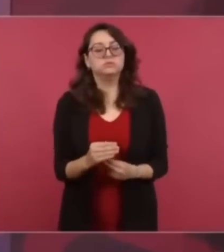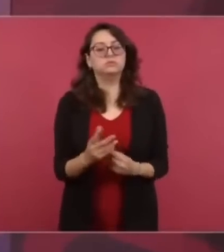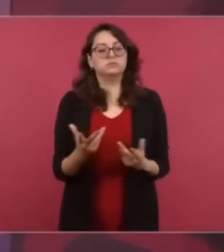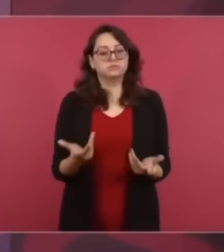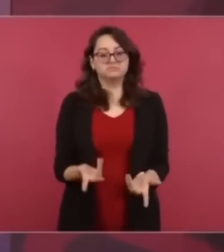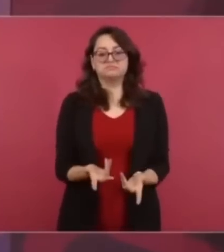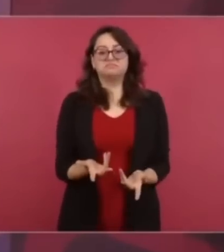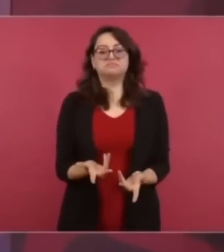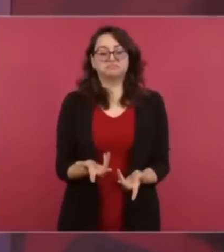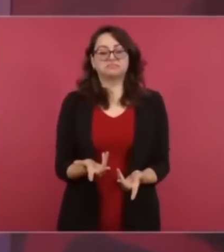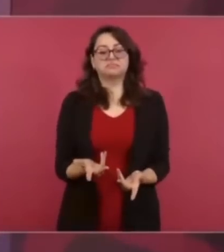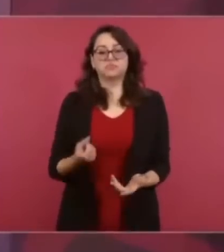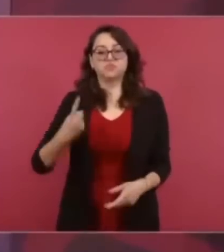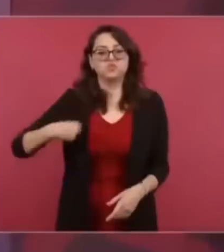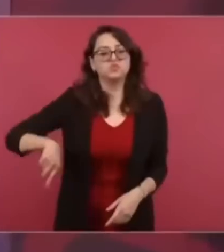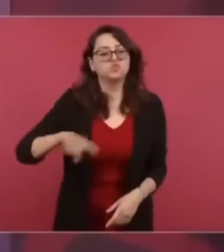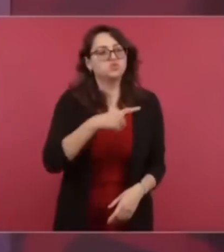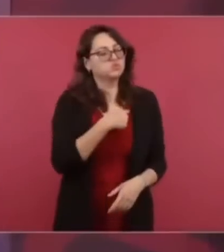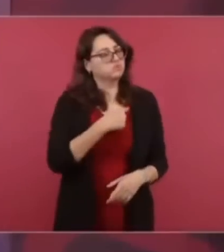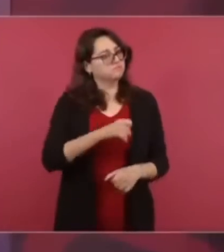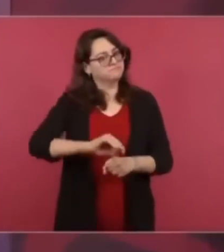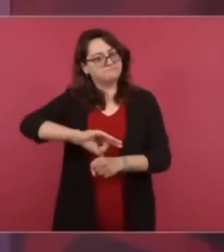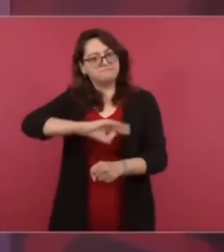pues se defendió el punto.